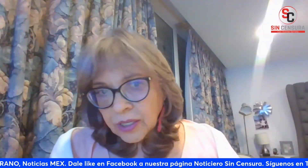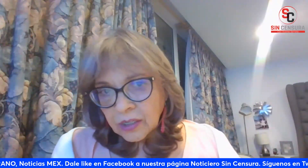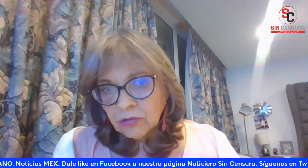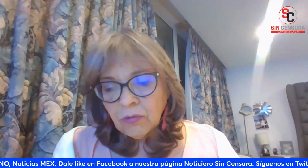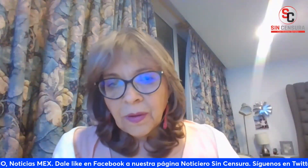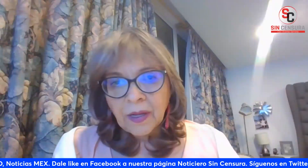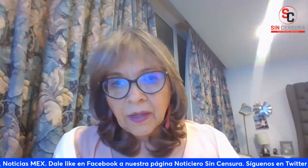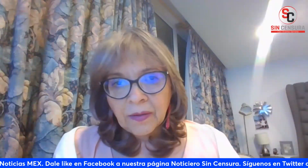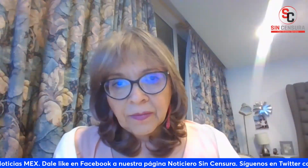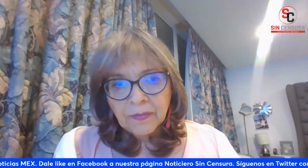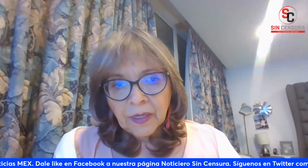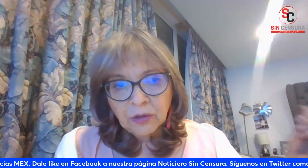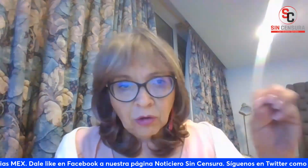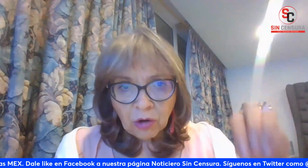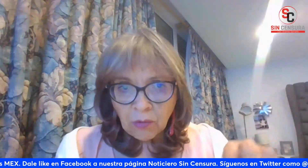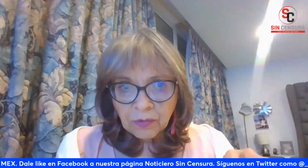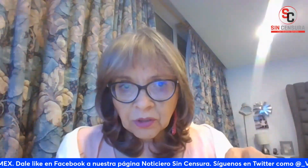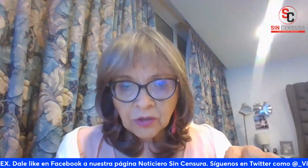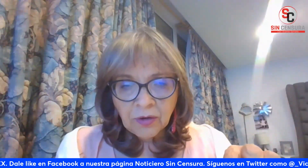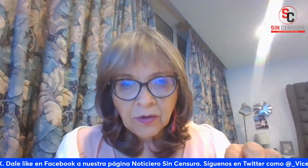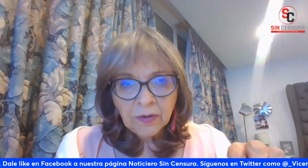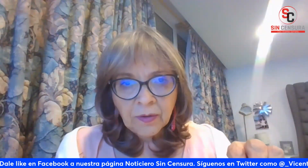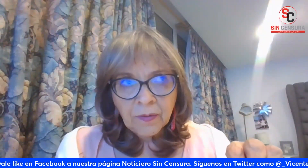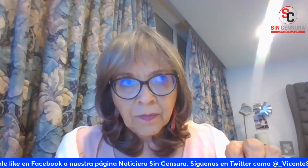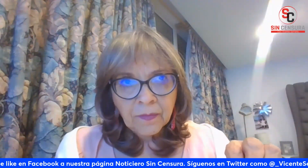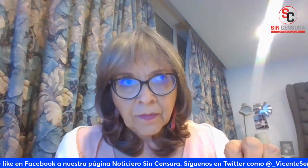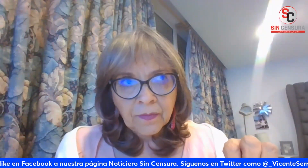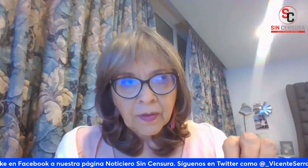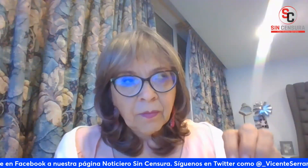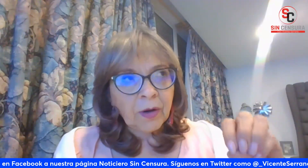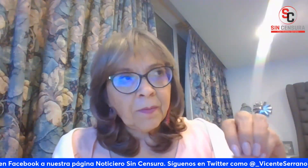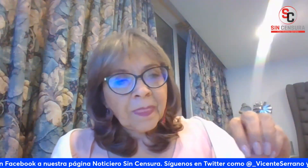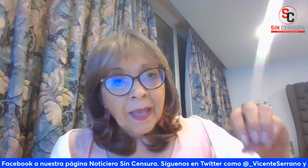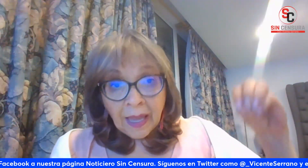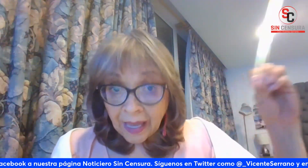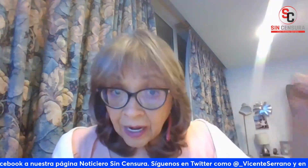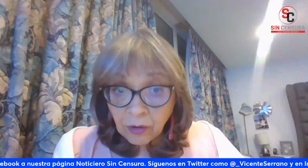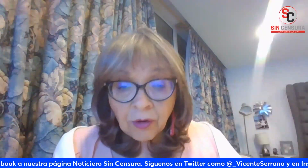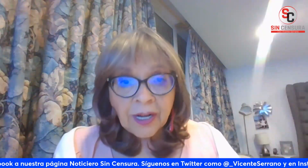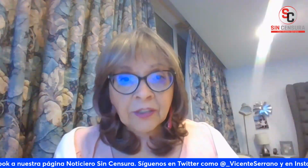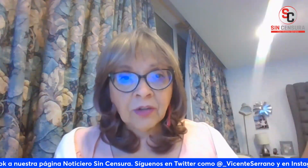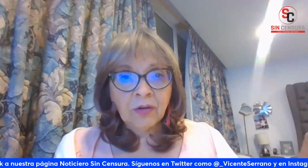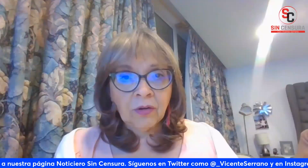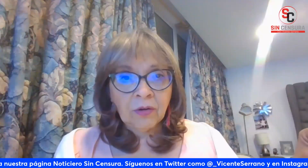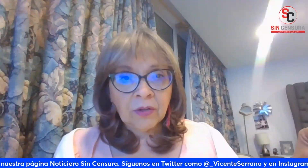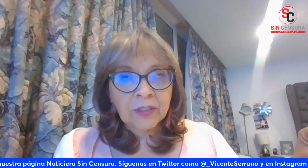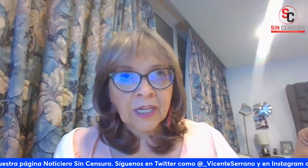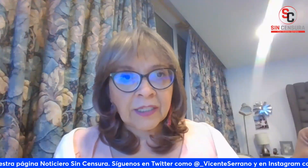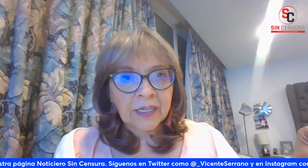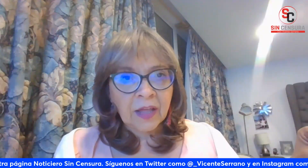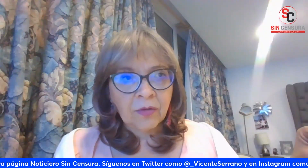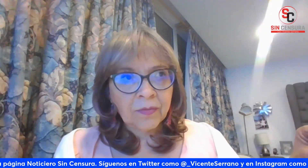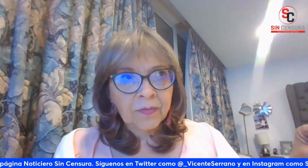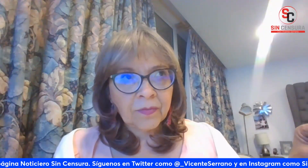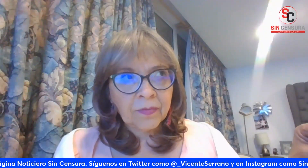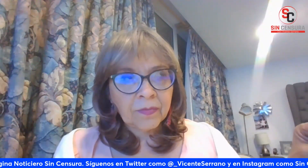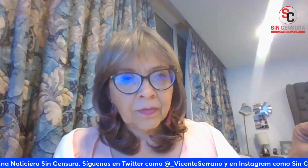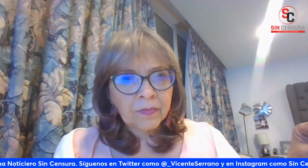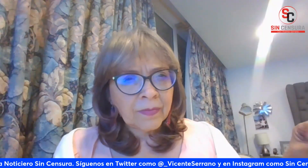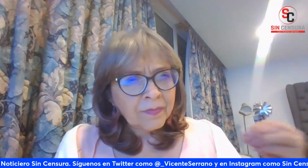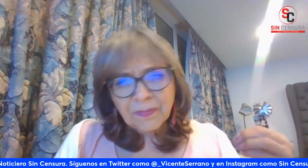¿Y eso de quién es culpa? ¿Es solo la oposición? Bueno, el Congreso, el